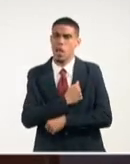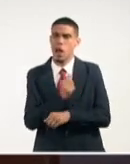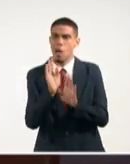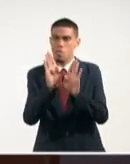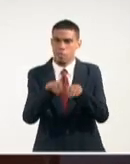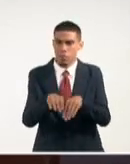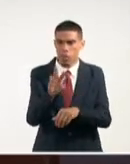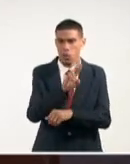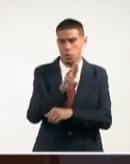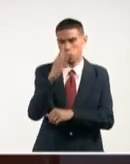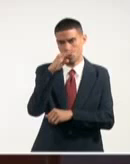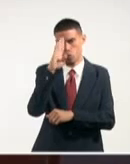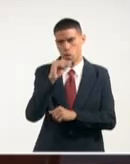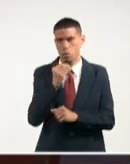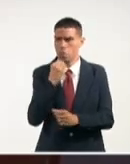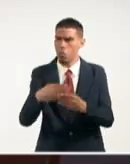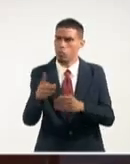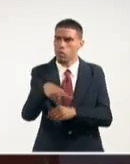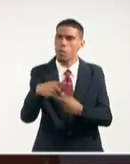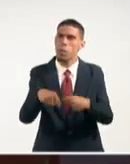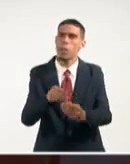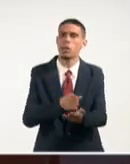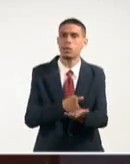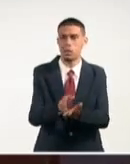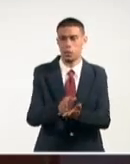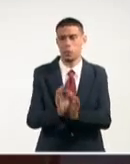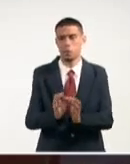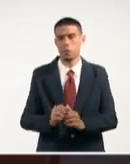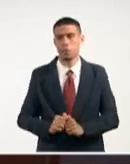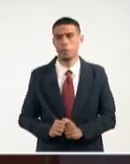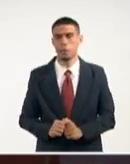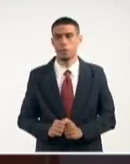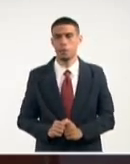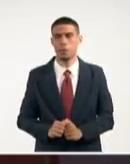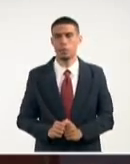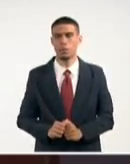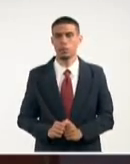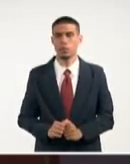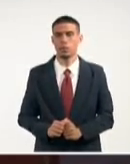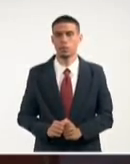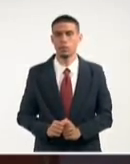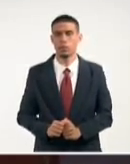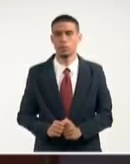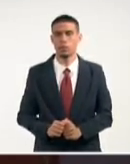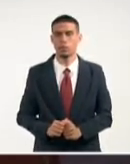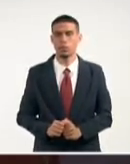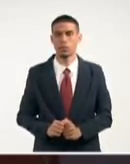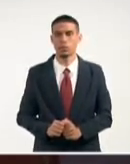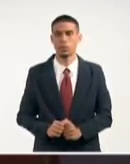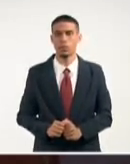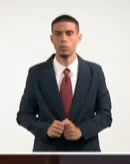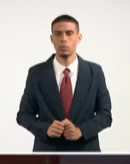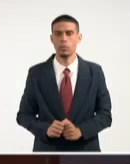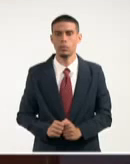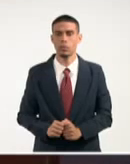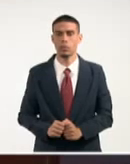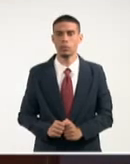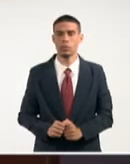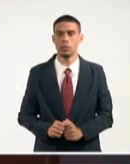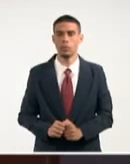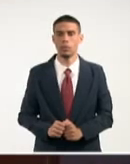Cuba, en el orden material y espiritual. La